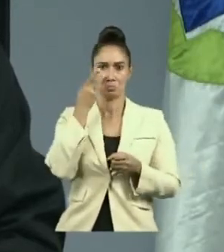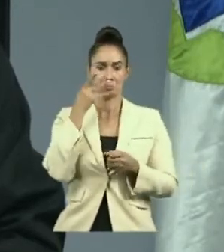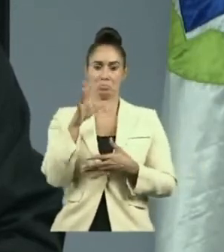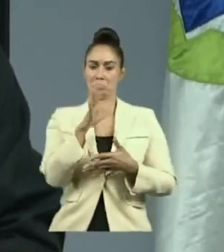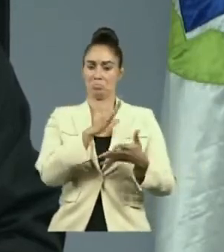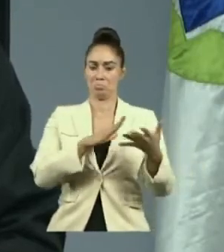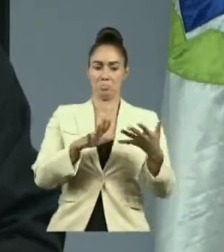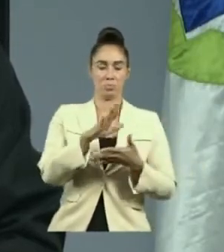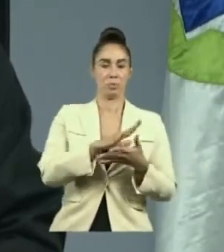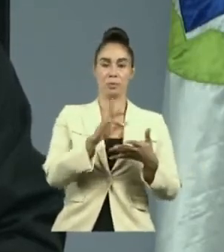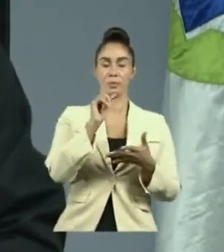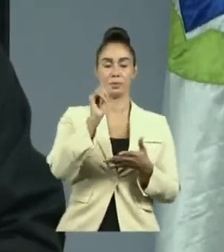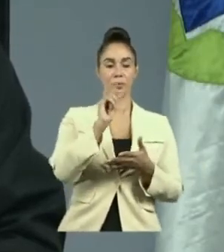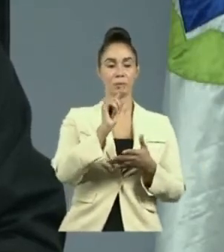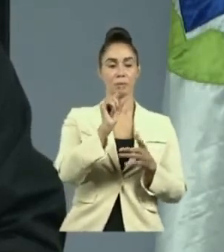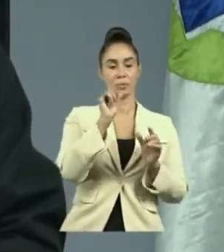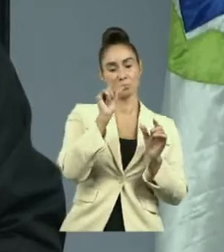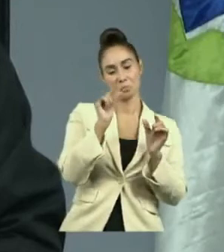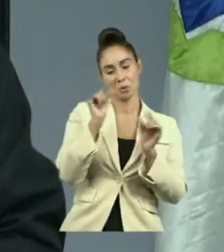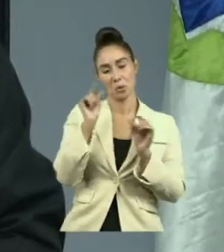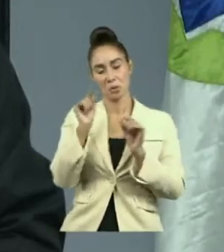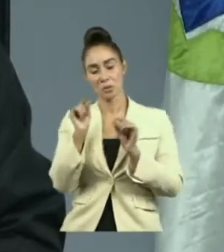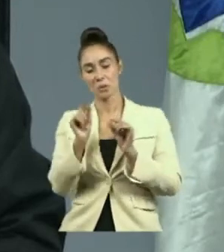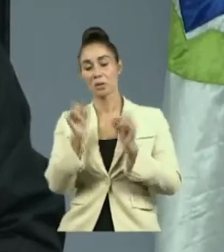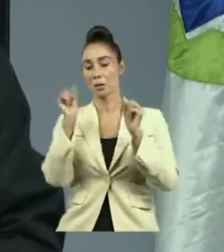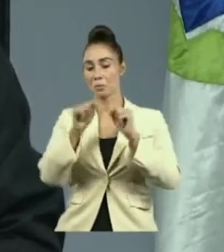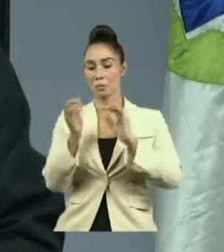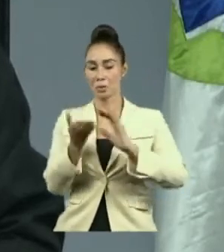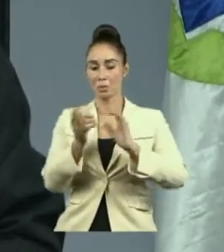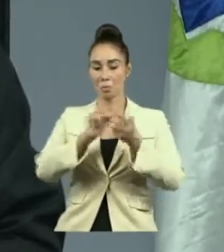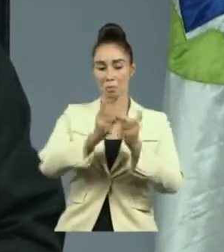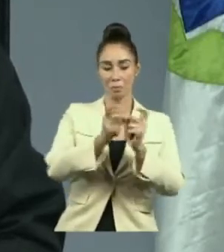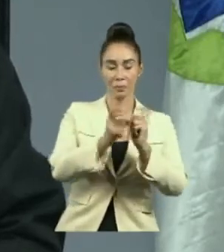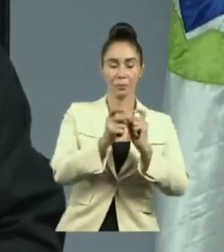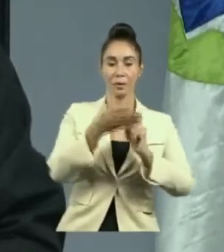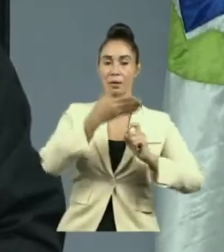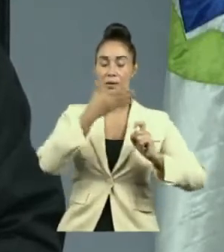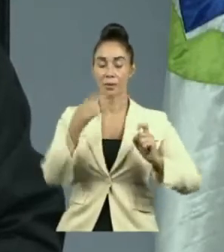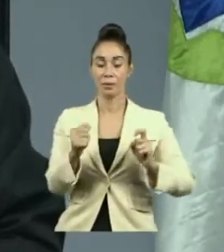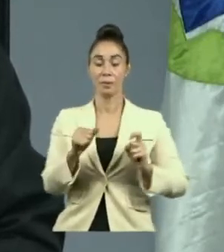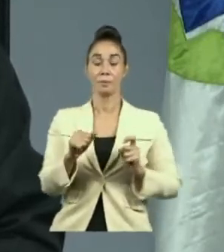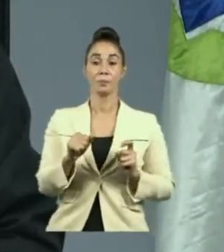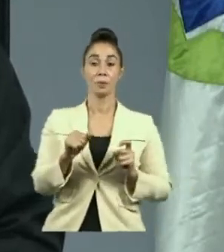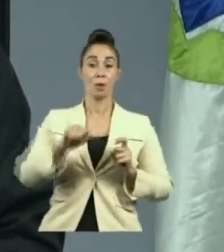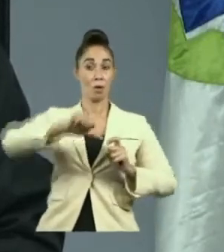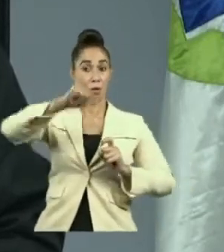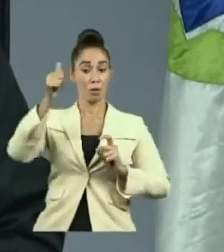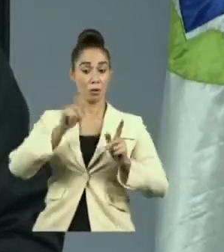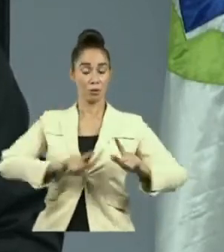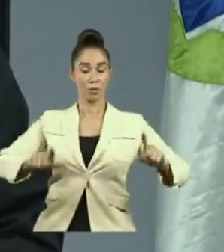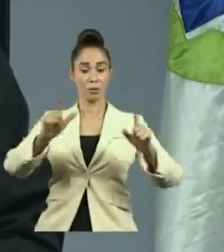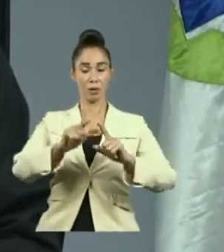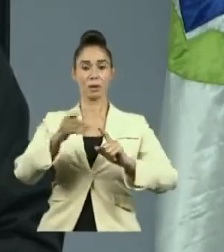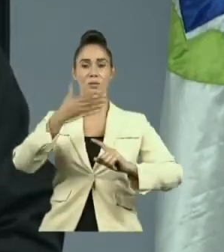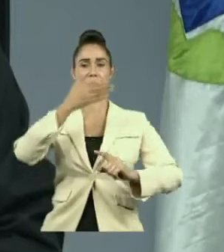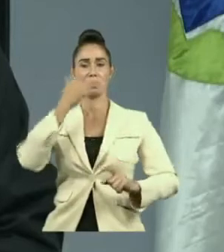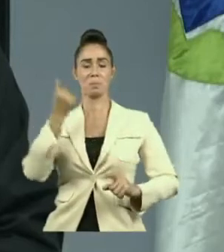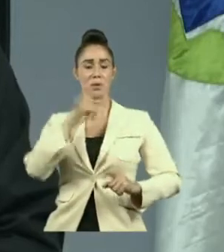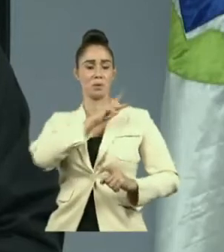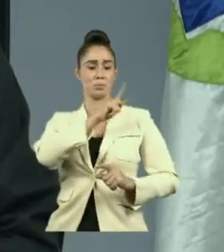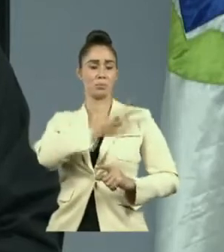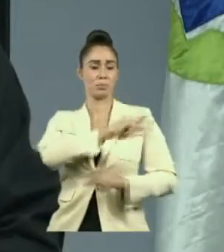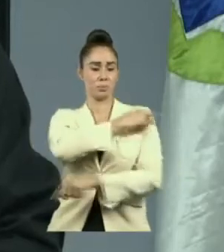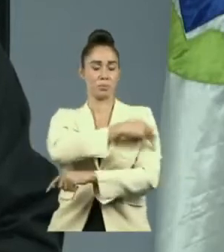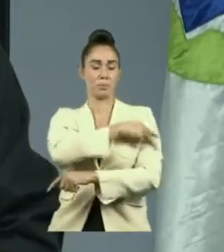sino pequeños defectos que como usted va a hallar a la mejor de las clínicas de este país que usted vaya y haga una